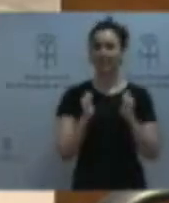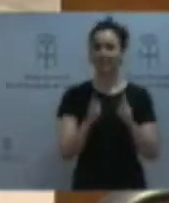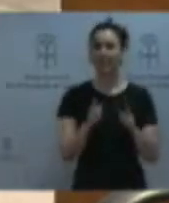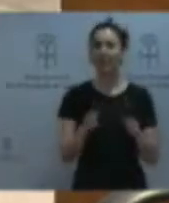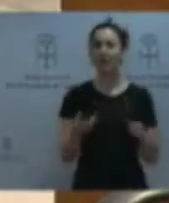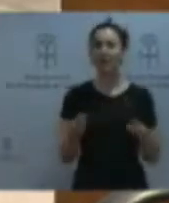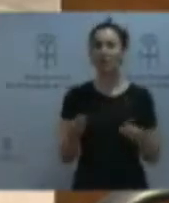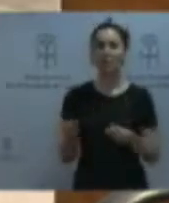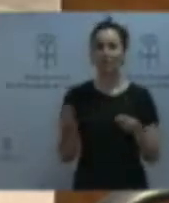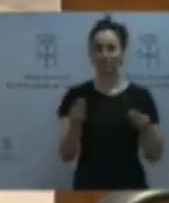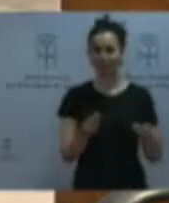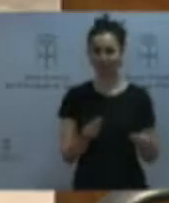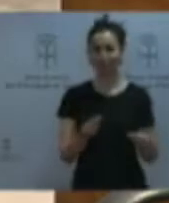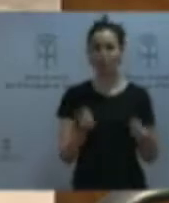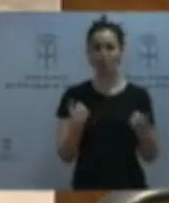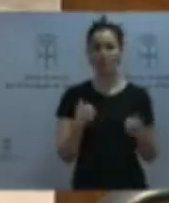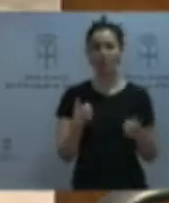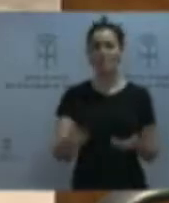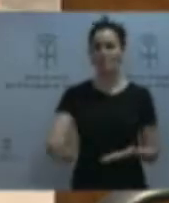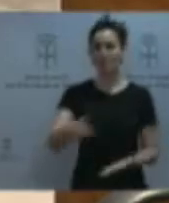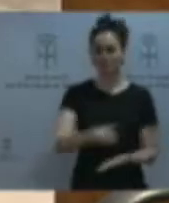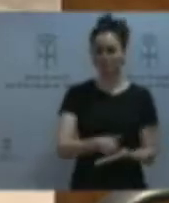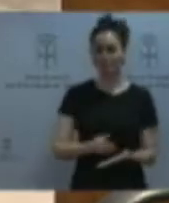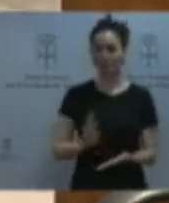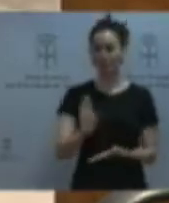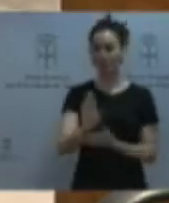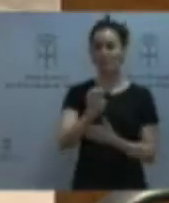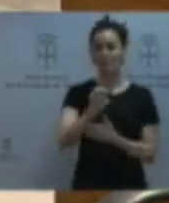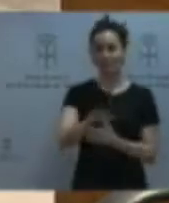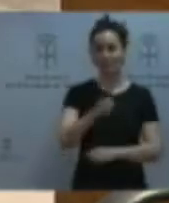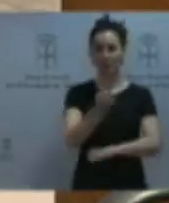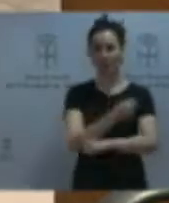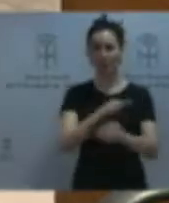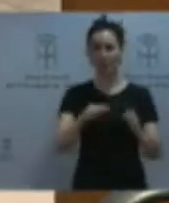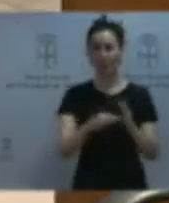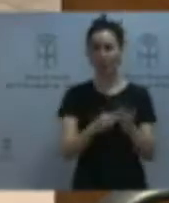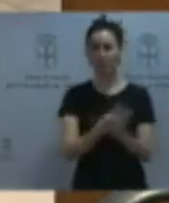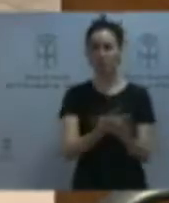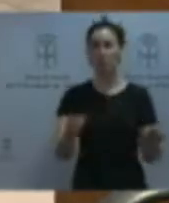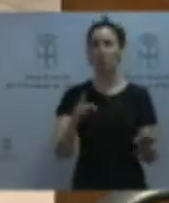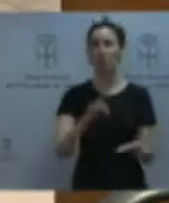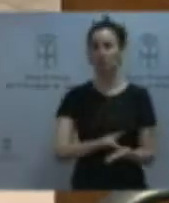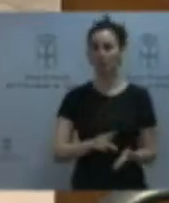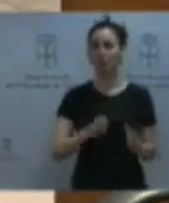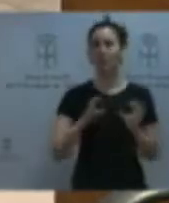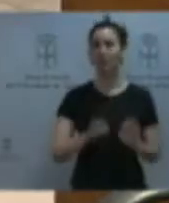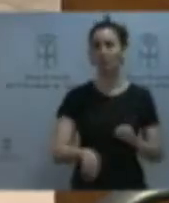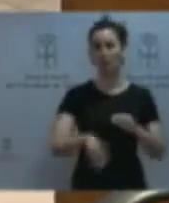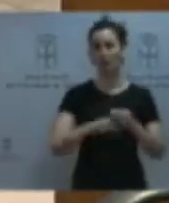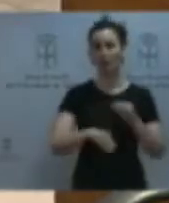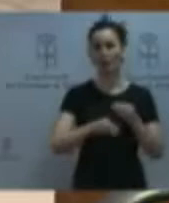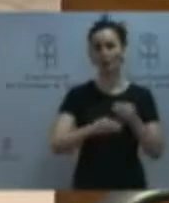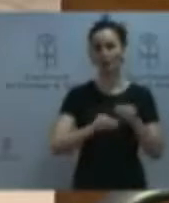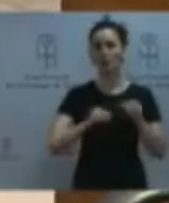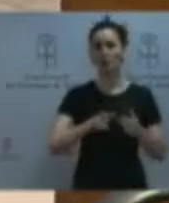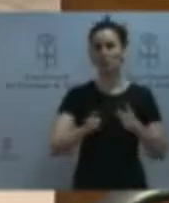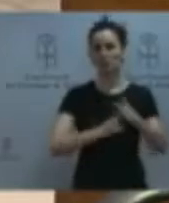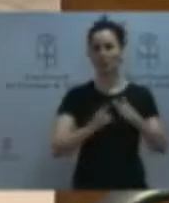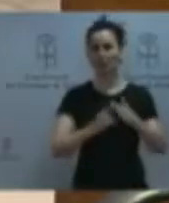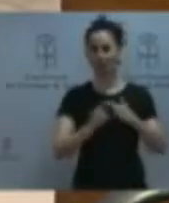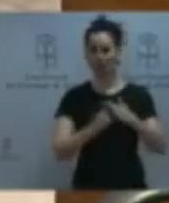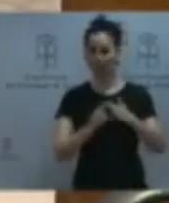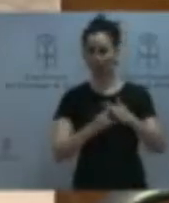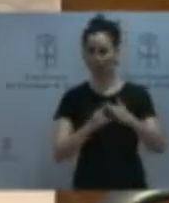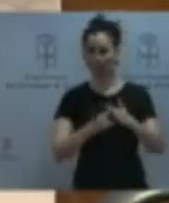el 14 de diciembre de 2017, adjuntando pues un escaneado de todos esos documentos. La tardanza se puede